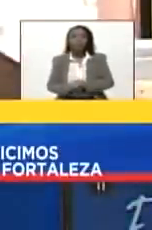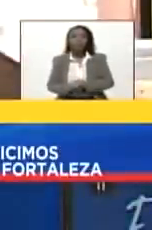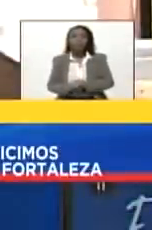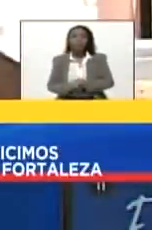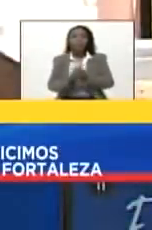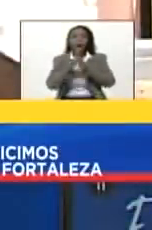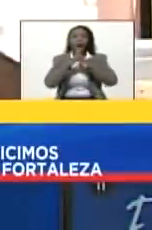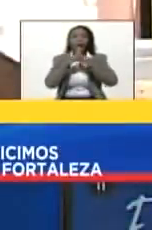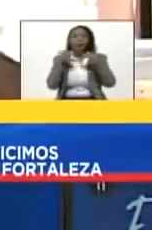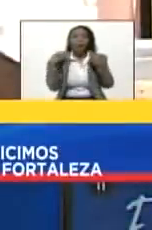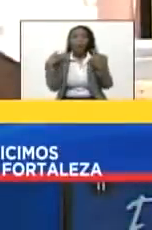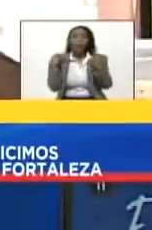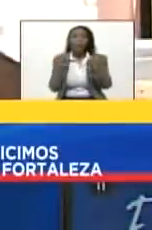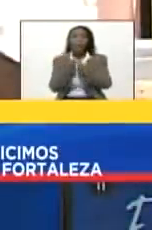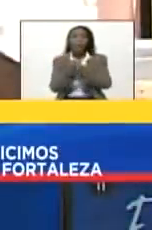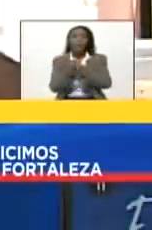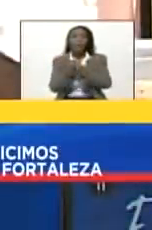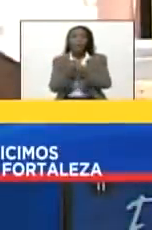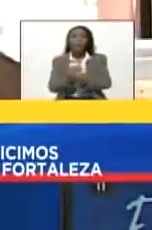y a todos los compañeros,